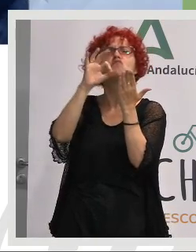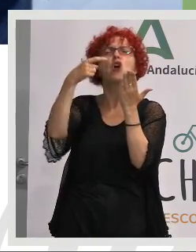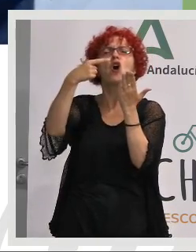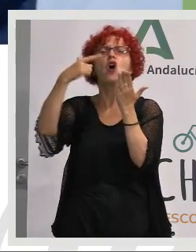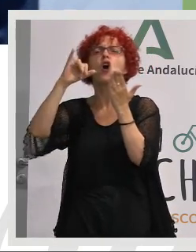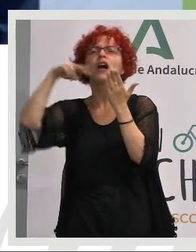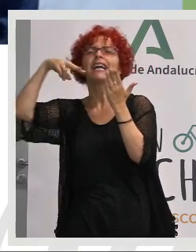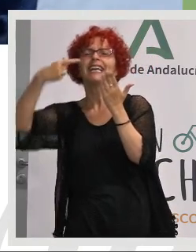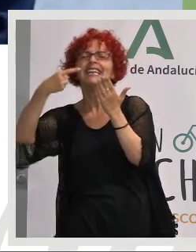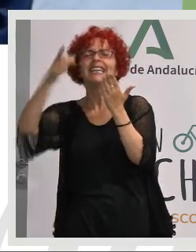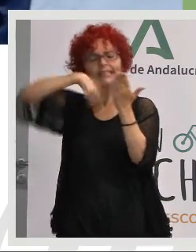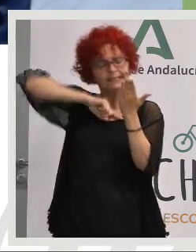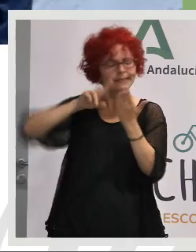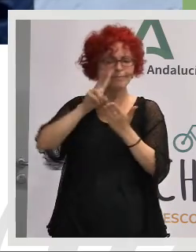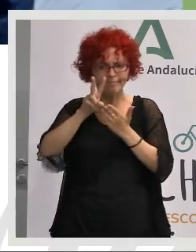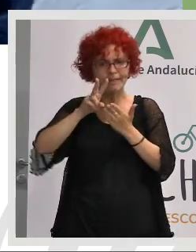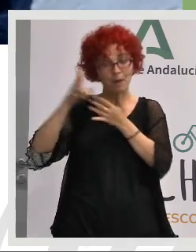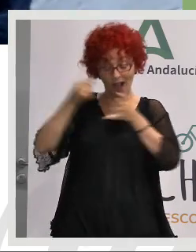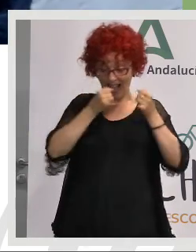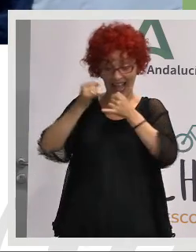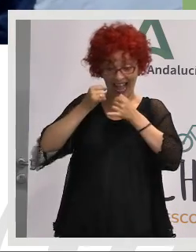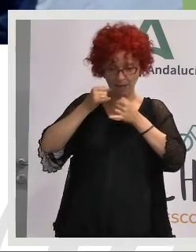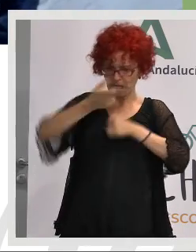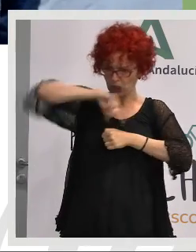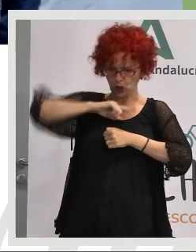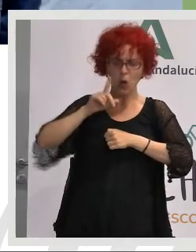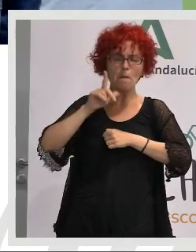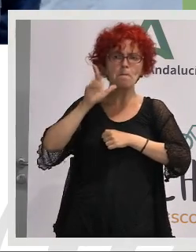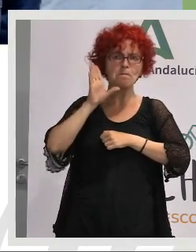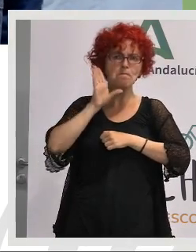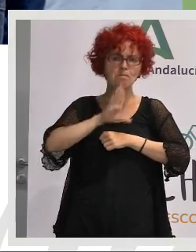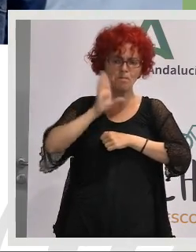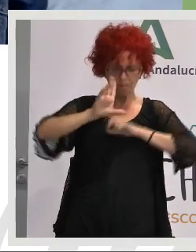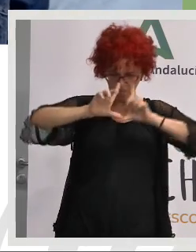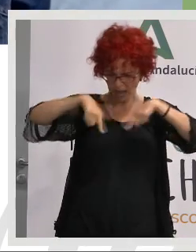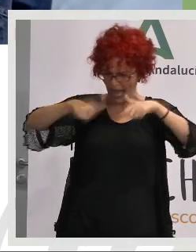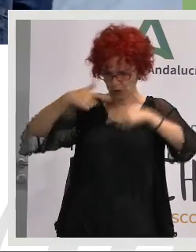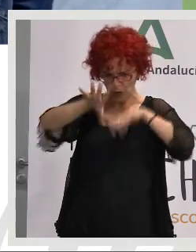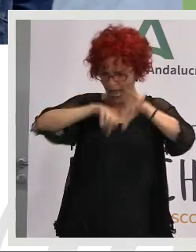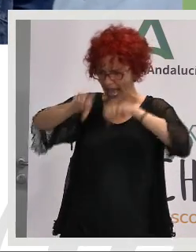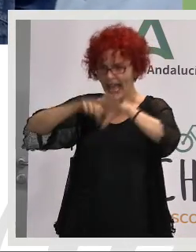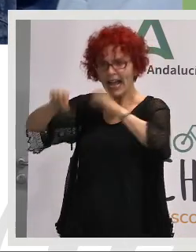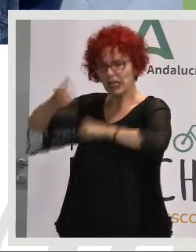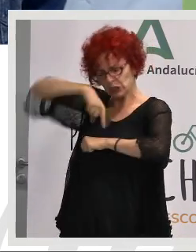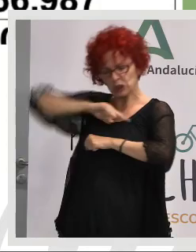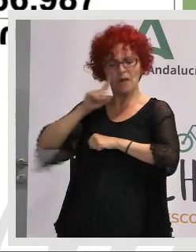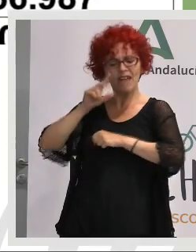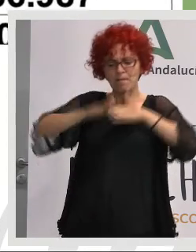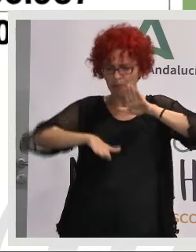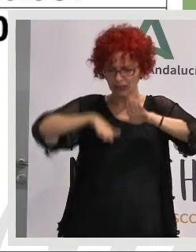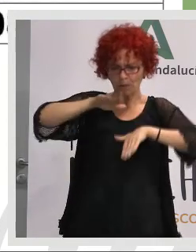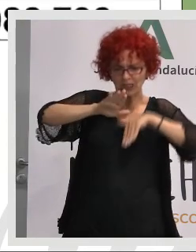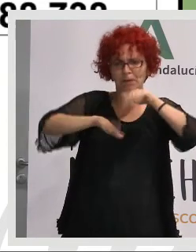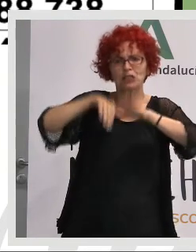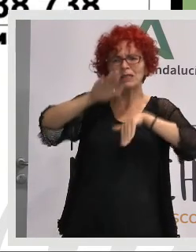ejercicio físico mientras recoge residuos de la naturaleza. Además, hemos registrado esto con el carnet de 1 millón de pasos del instituto.